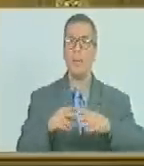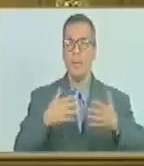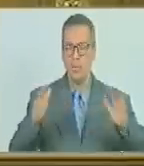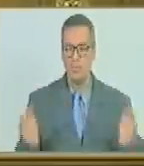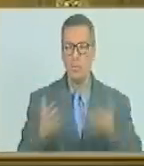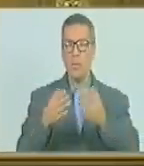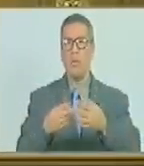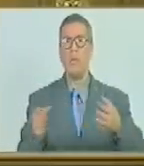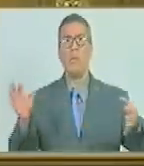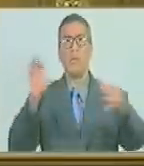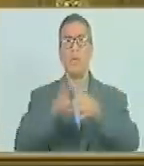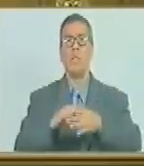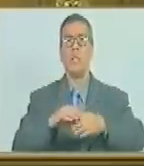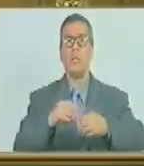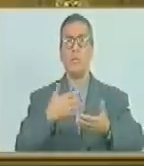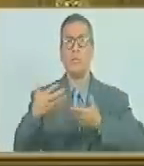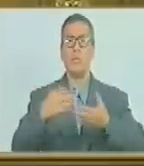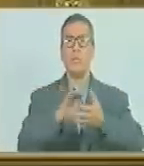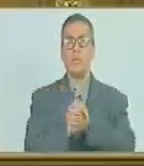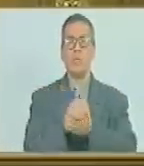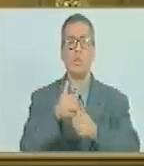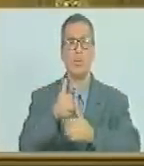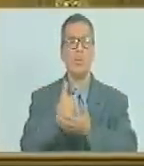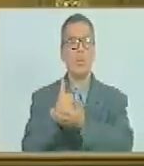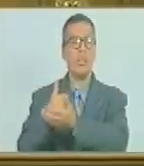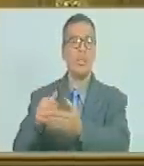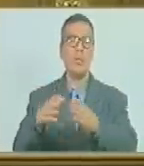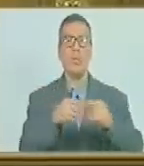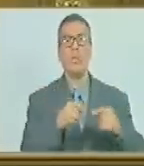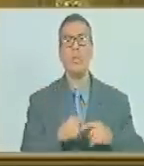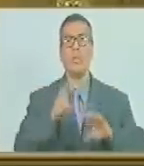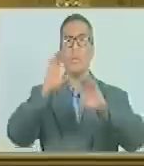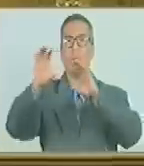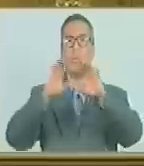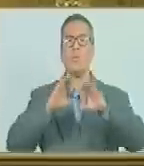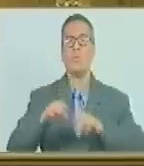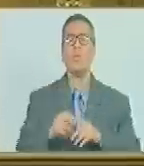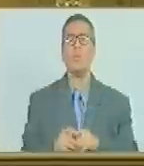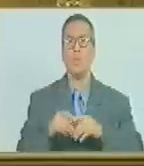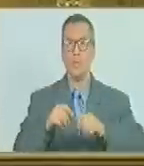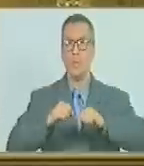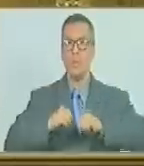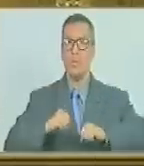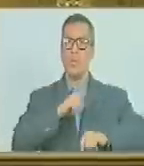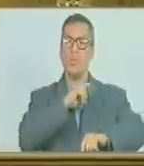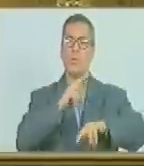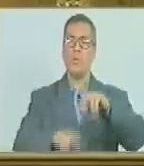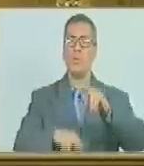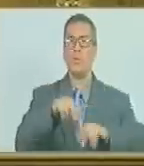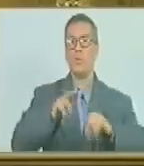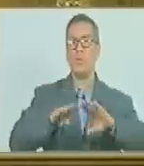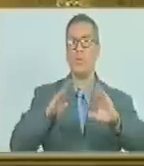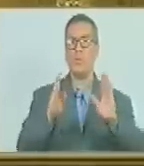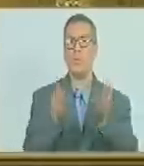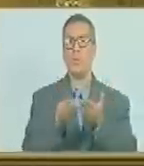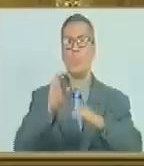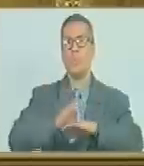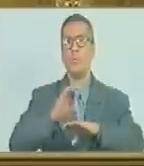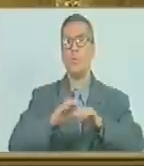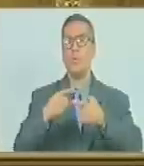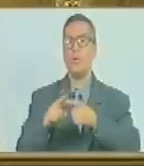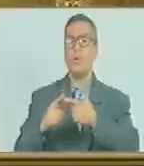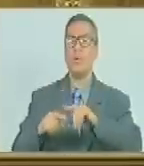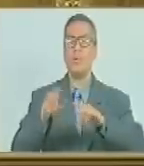integración, la solidaridad y la cooperación entre las naciones en favor de consolidar la construcción de un mundo multicéntrico y